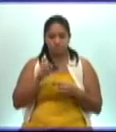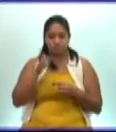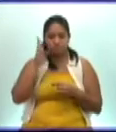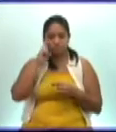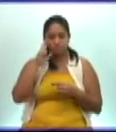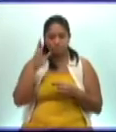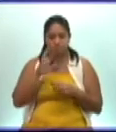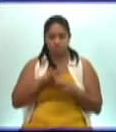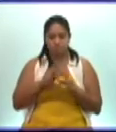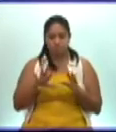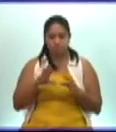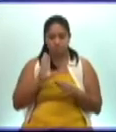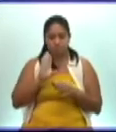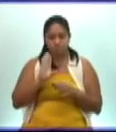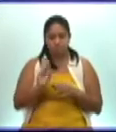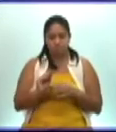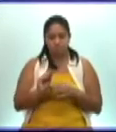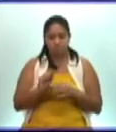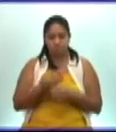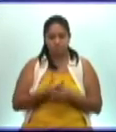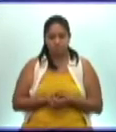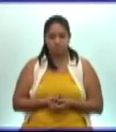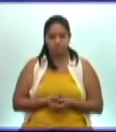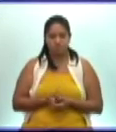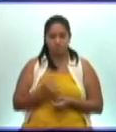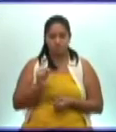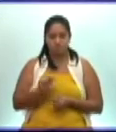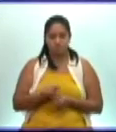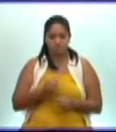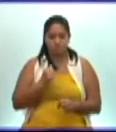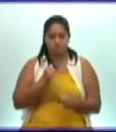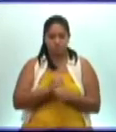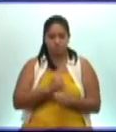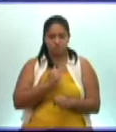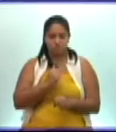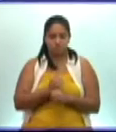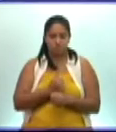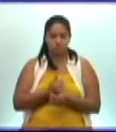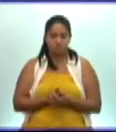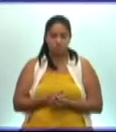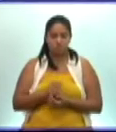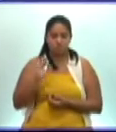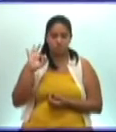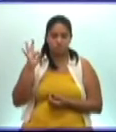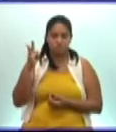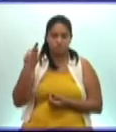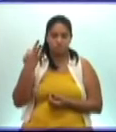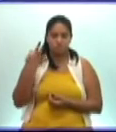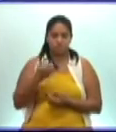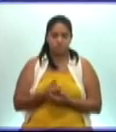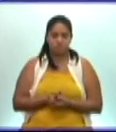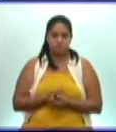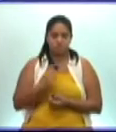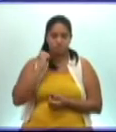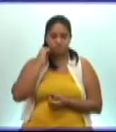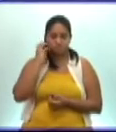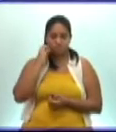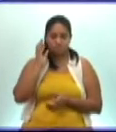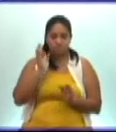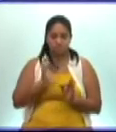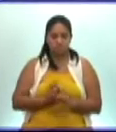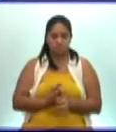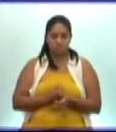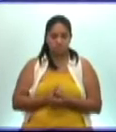ya mencionamos, que en este caso estamos trabajando con luces de un color en particular,